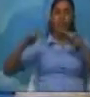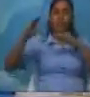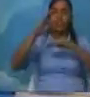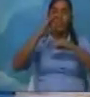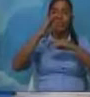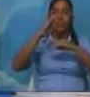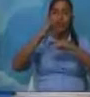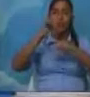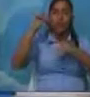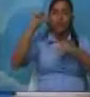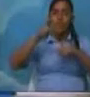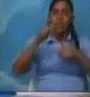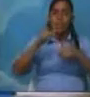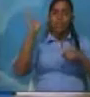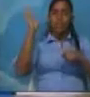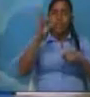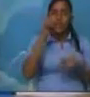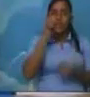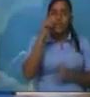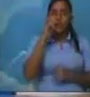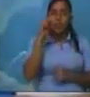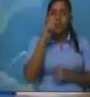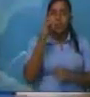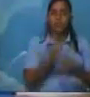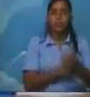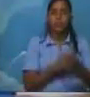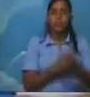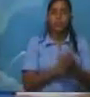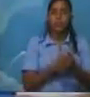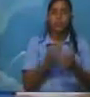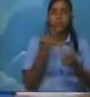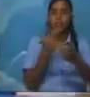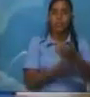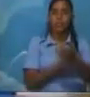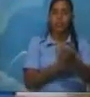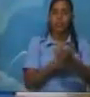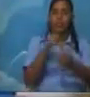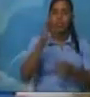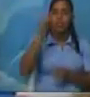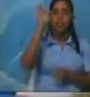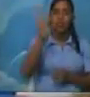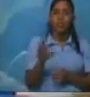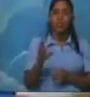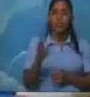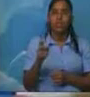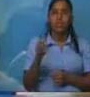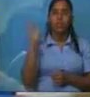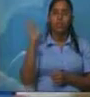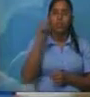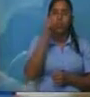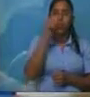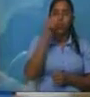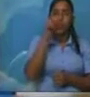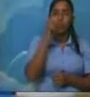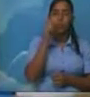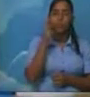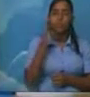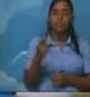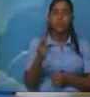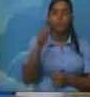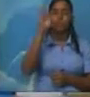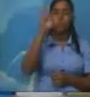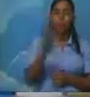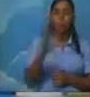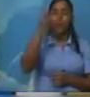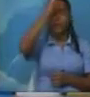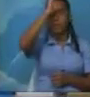altísimo aquí vino un hombre hermano de este pastor abispado que está aquí que se llama Cáceres y él es pastor en